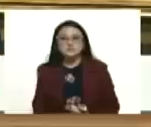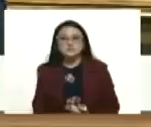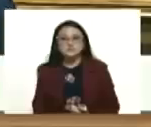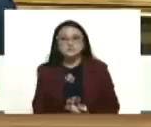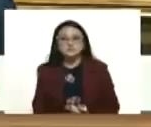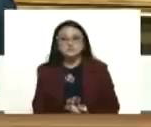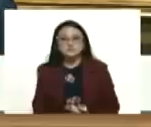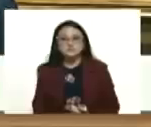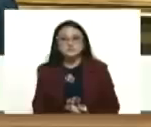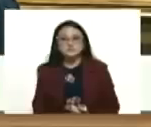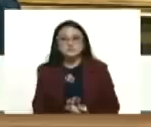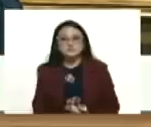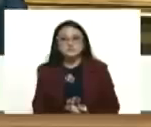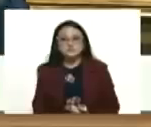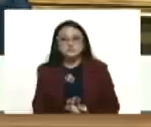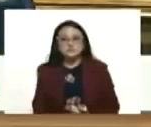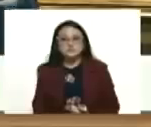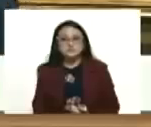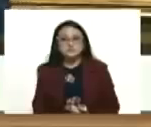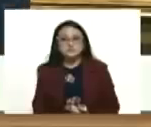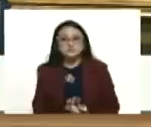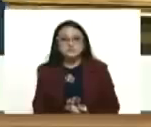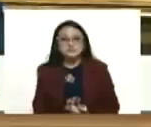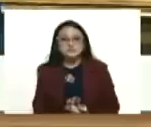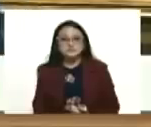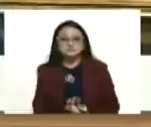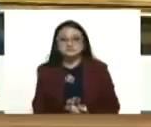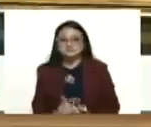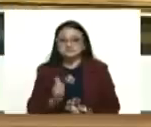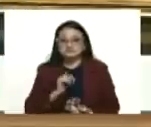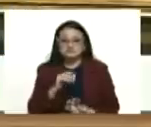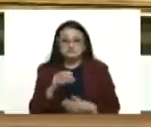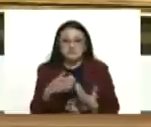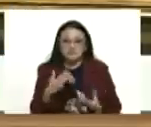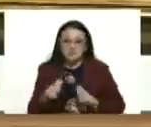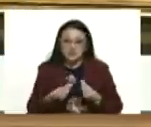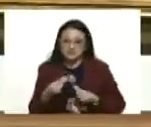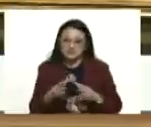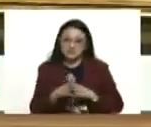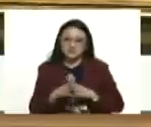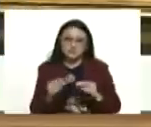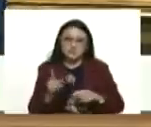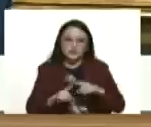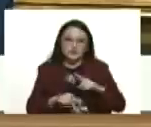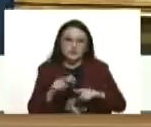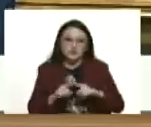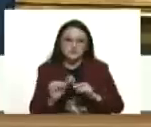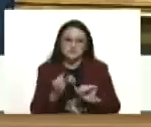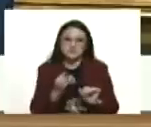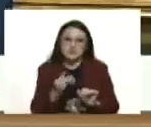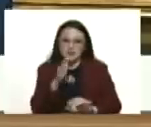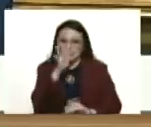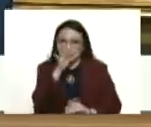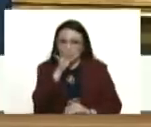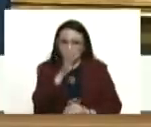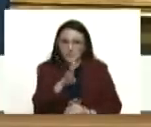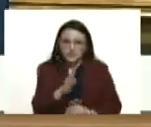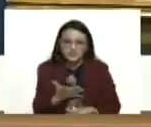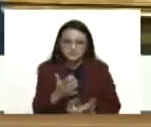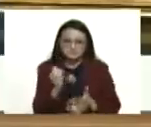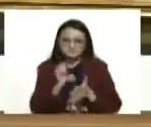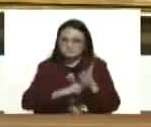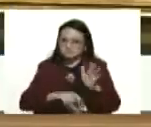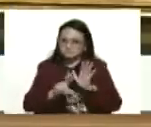Que en todo caso vamos a emprender todo lo que tenga que ser emprendido para evitar burlas, para evitar